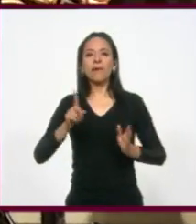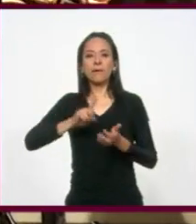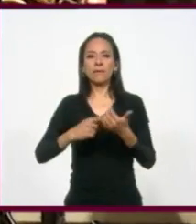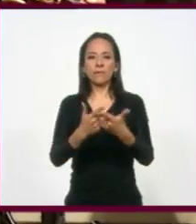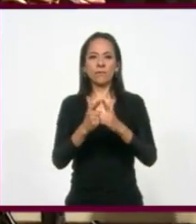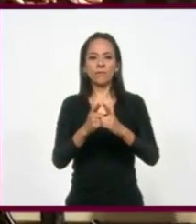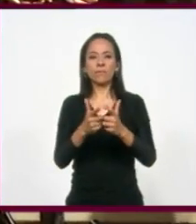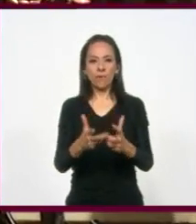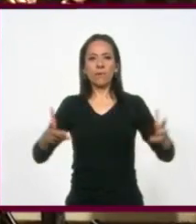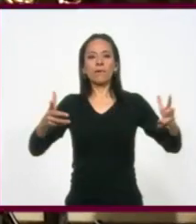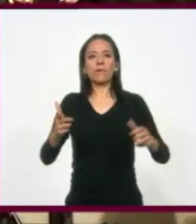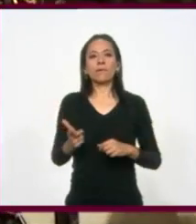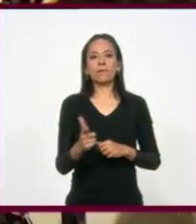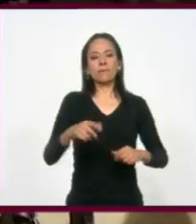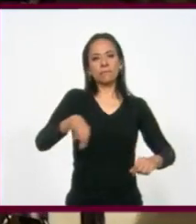Guanajuato.